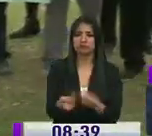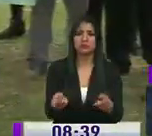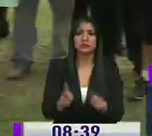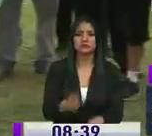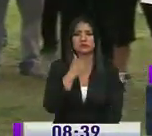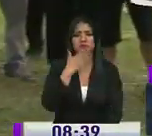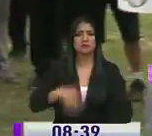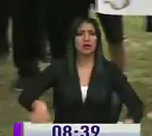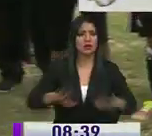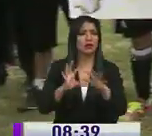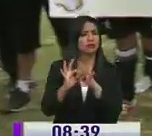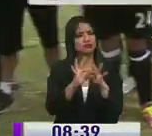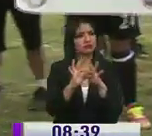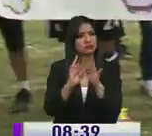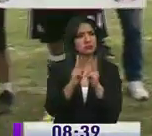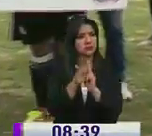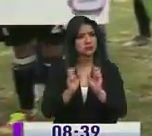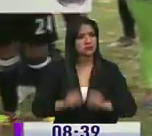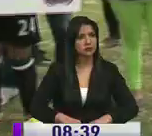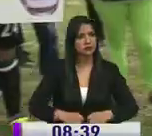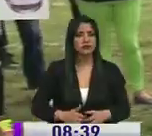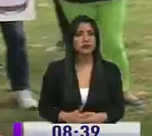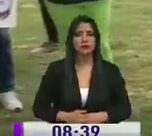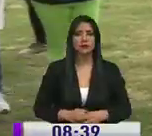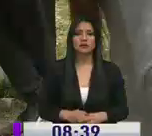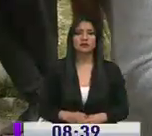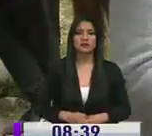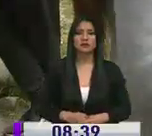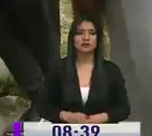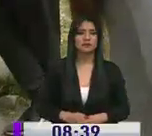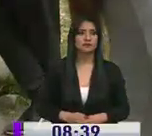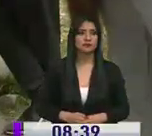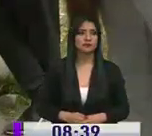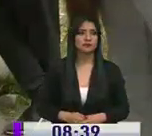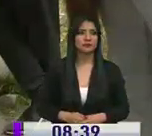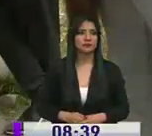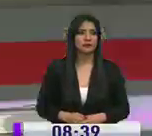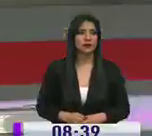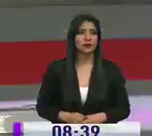relaciones entre los vecinos informó patricia al das